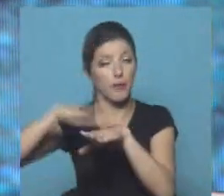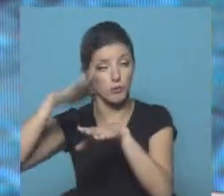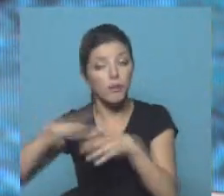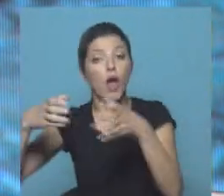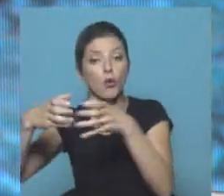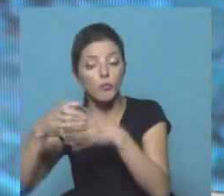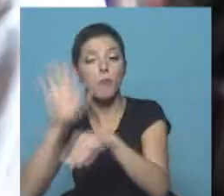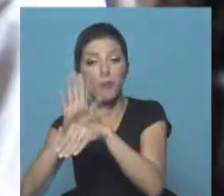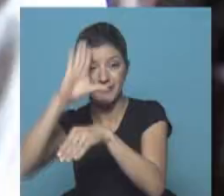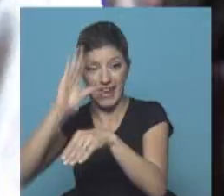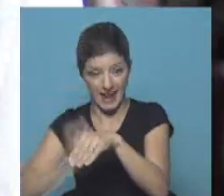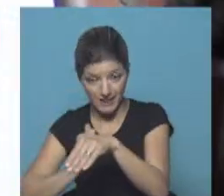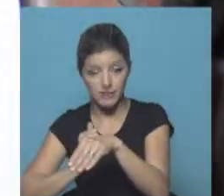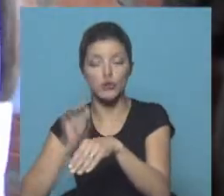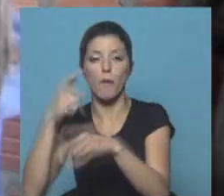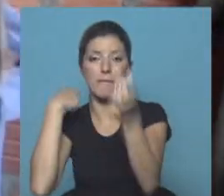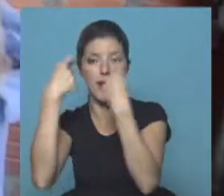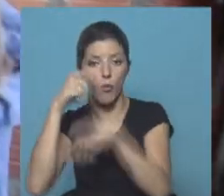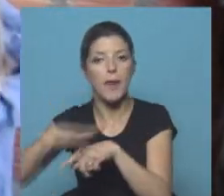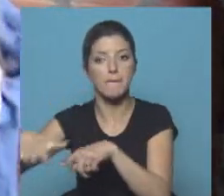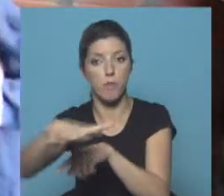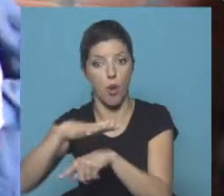Ejército Paraguayo del Pueblo.